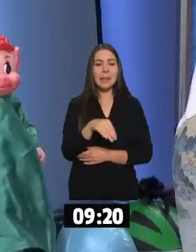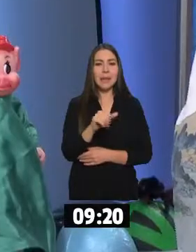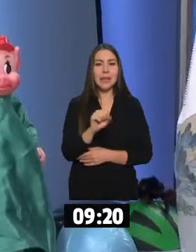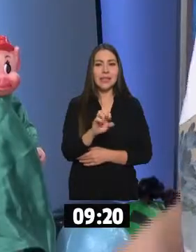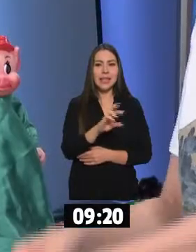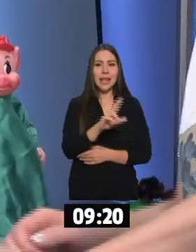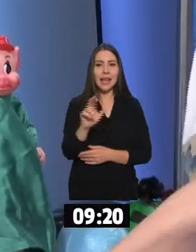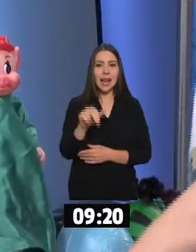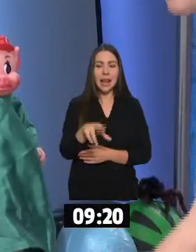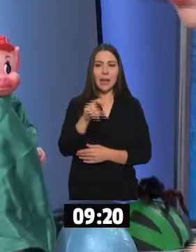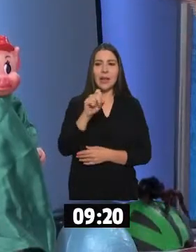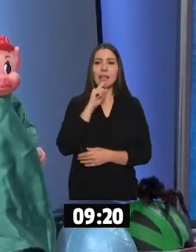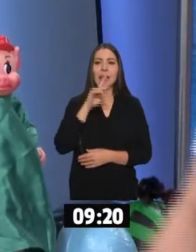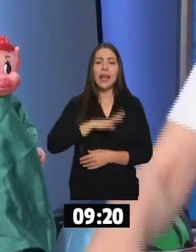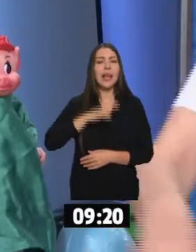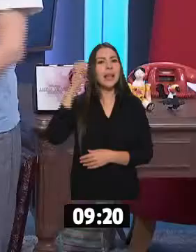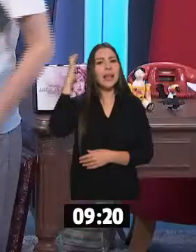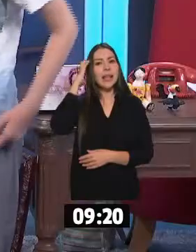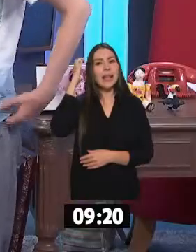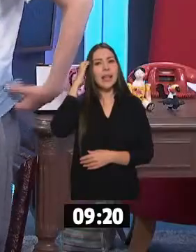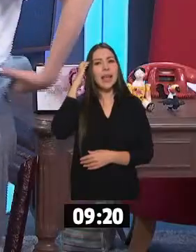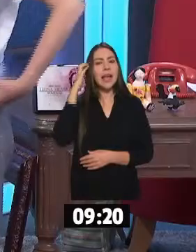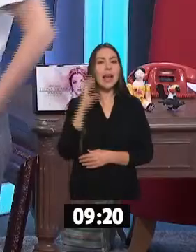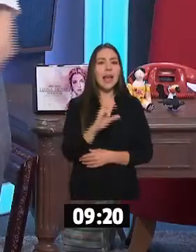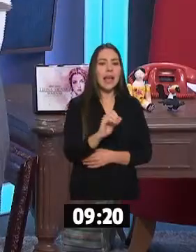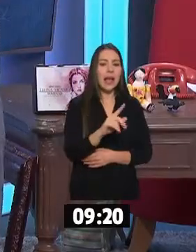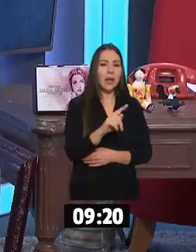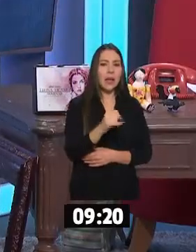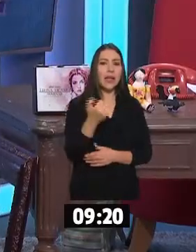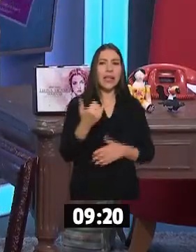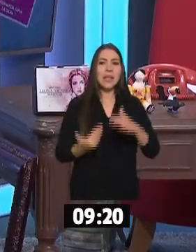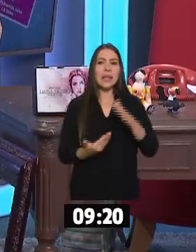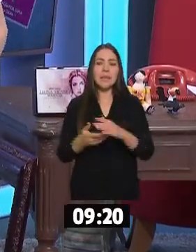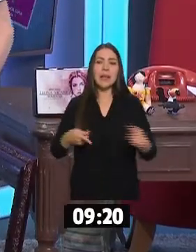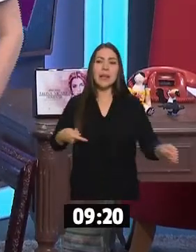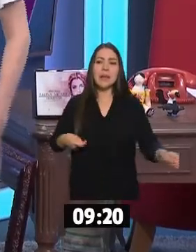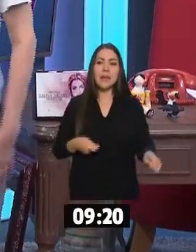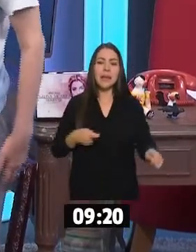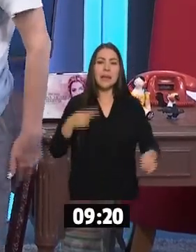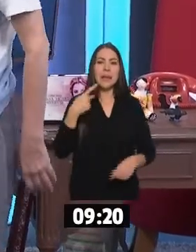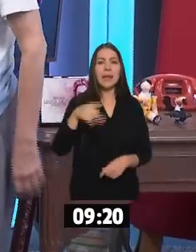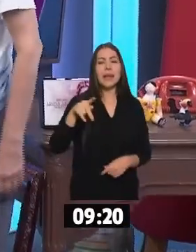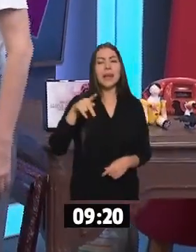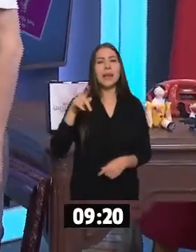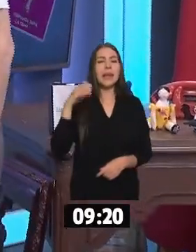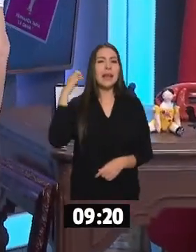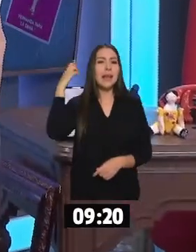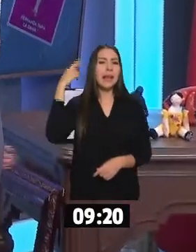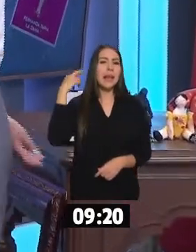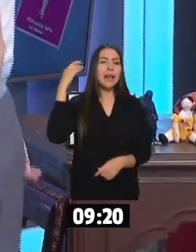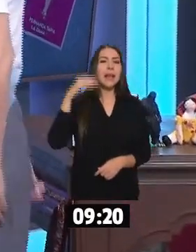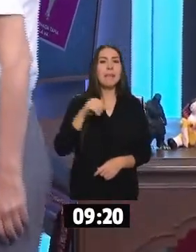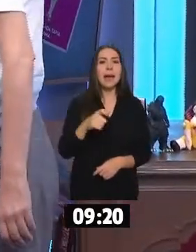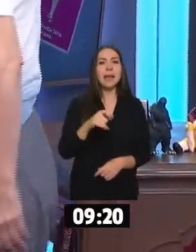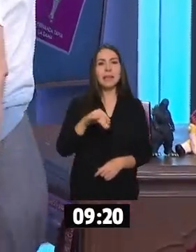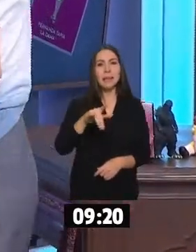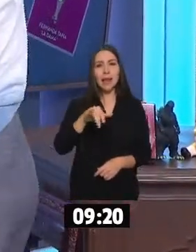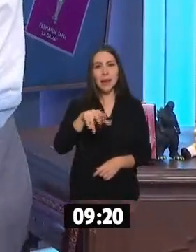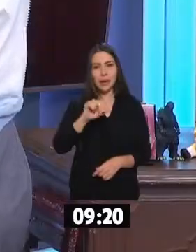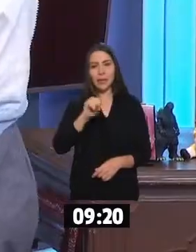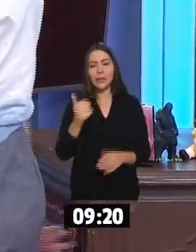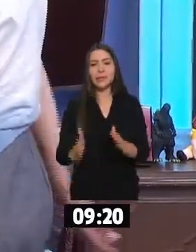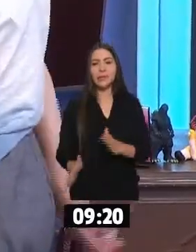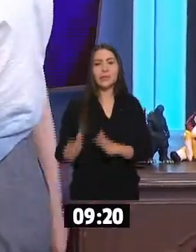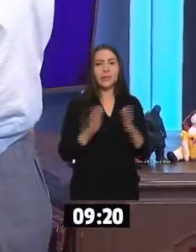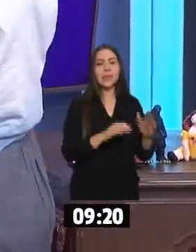la cama de ¿quién? De Carlota. De ¿no? Carlota y la mesa de billar de Maximiliano. Eso decían. Luego, ¿qué otra así del medio artístico? Ay, pues la-